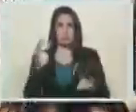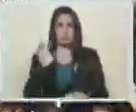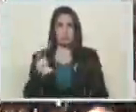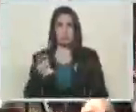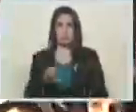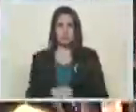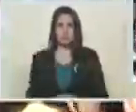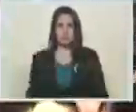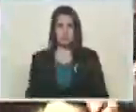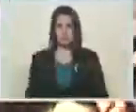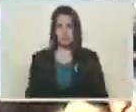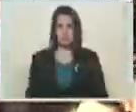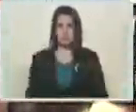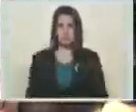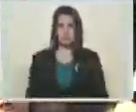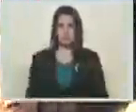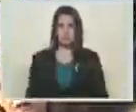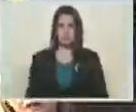país.